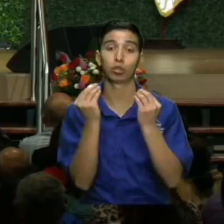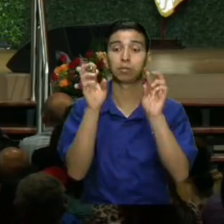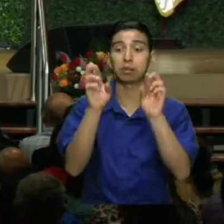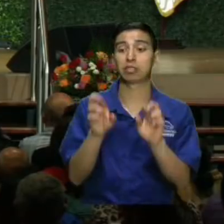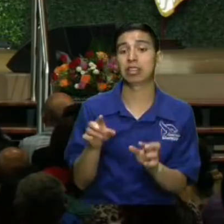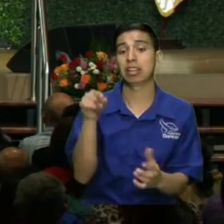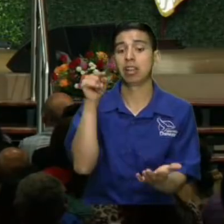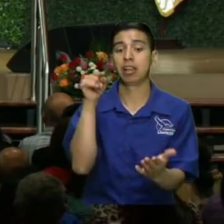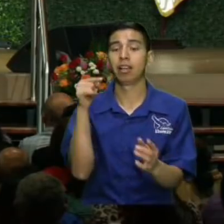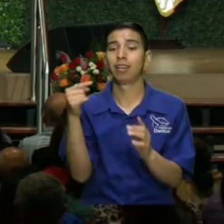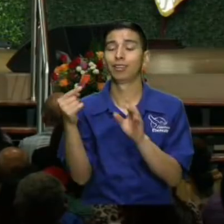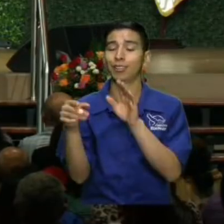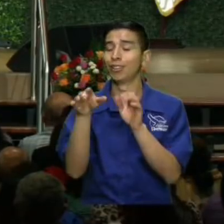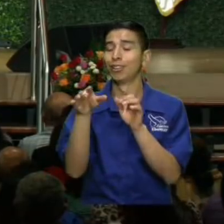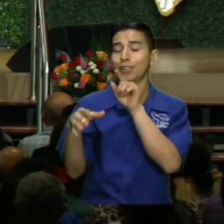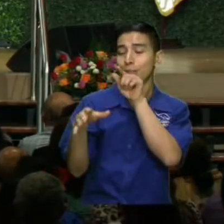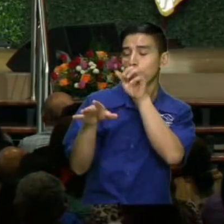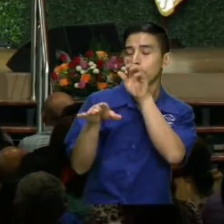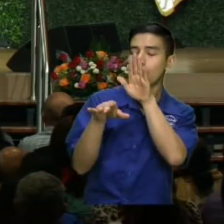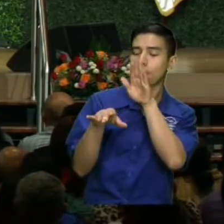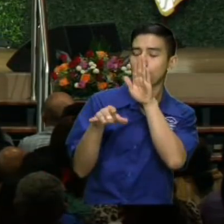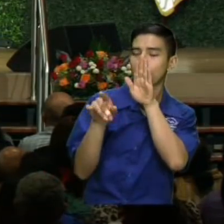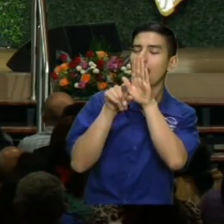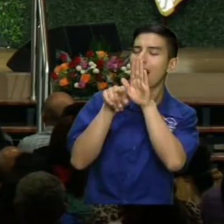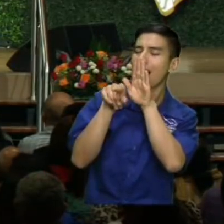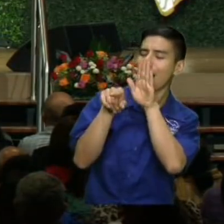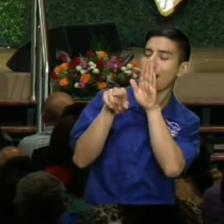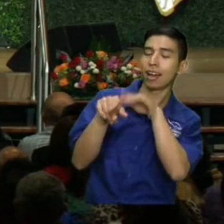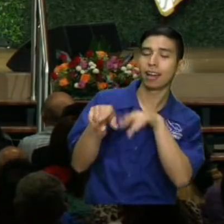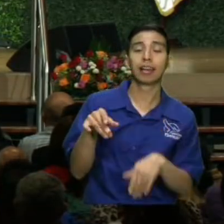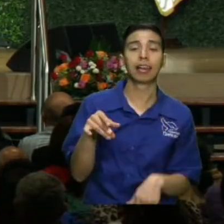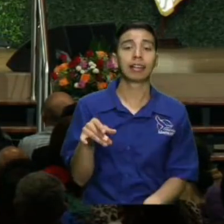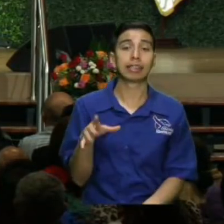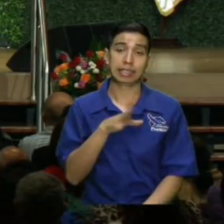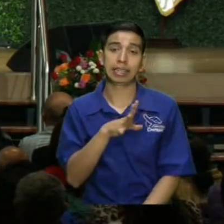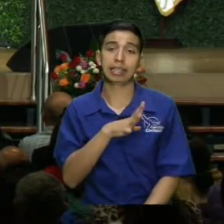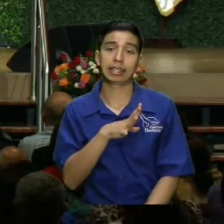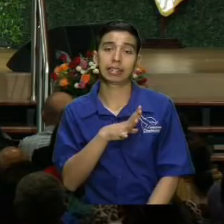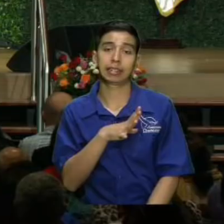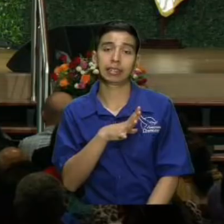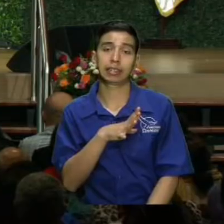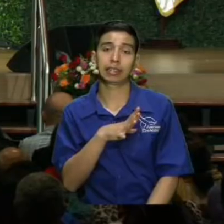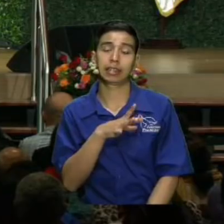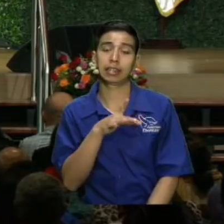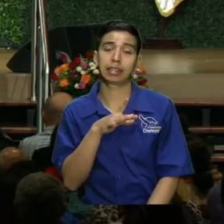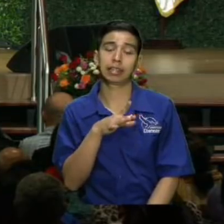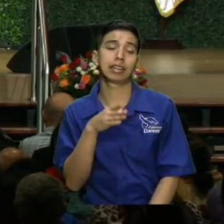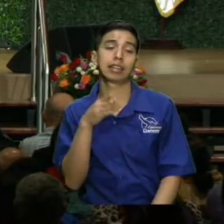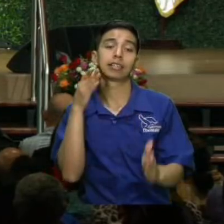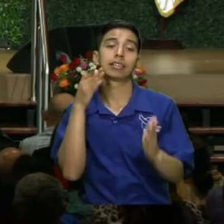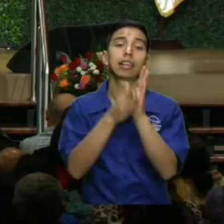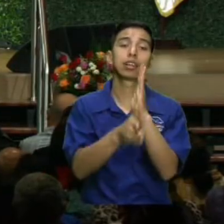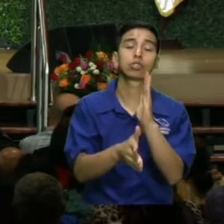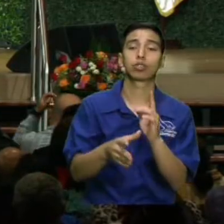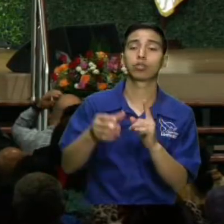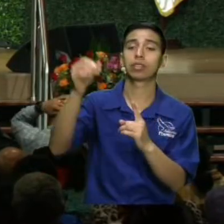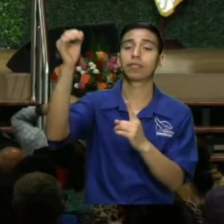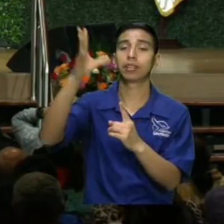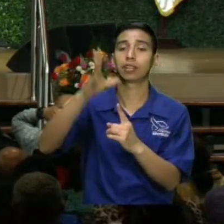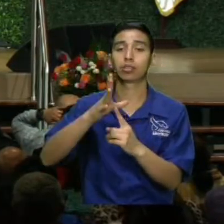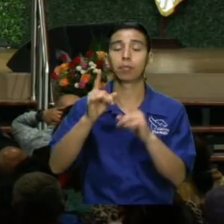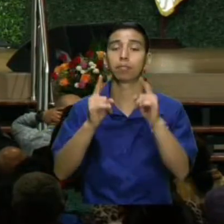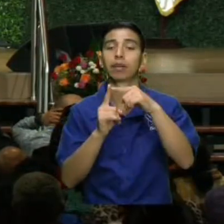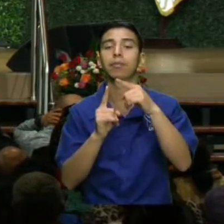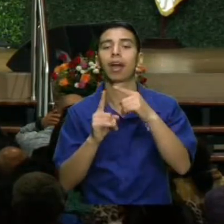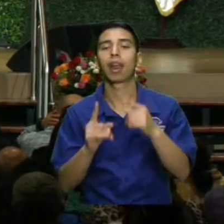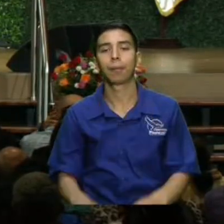pero como son primogénitos, tienen derechos de primogenitura, entonces pueden reclamarlos,